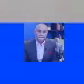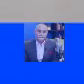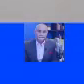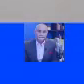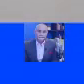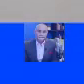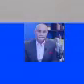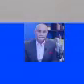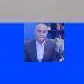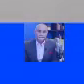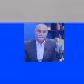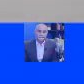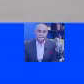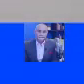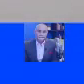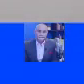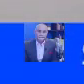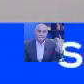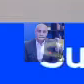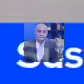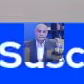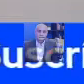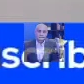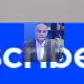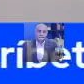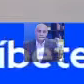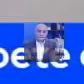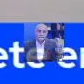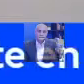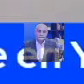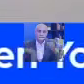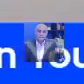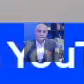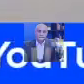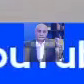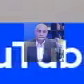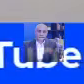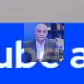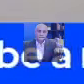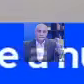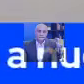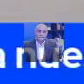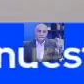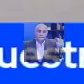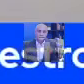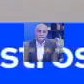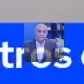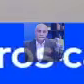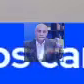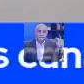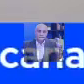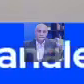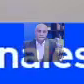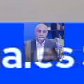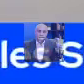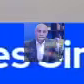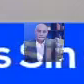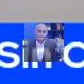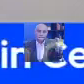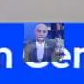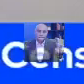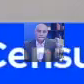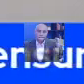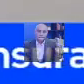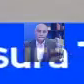¿no? Muchas veces dicen es que tiene que haber una asepsia científica en donde la historia es contada de una